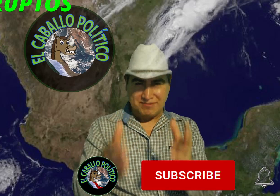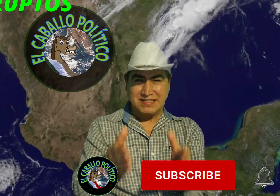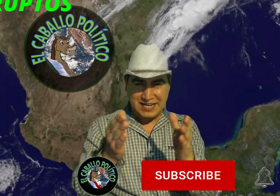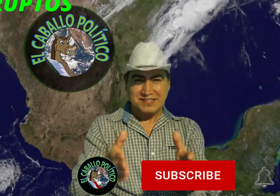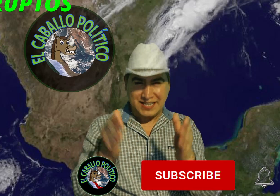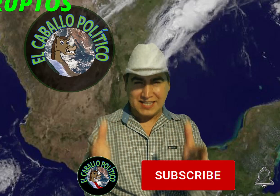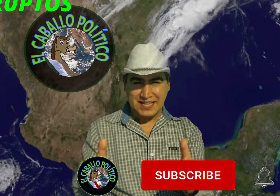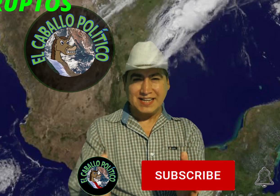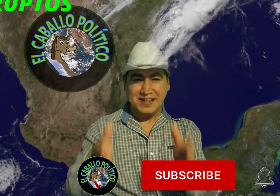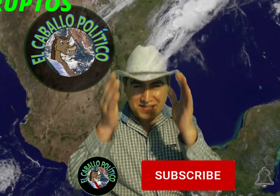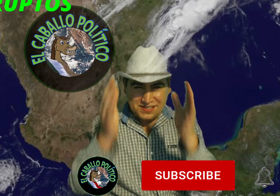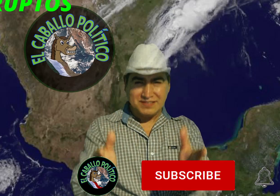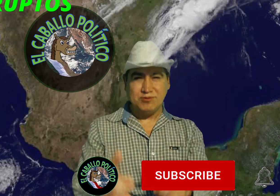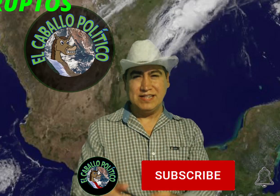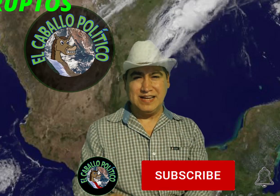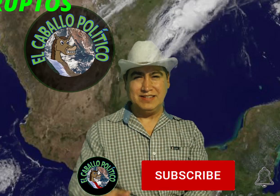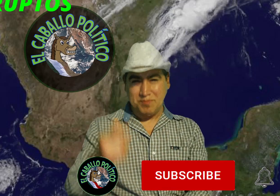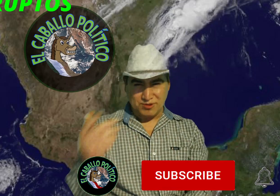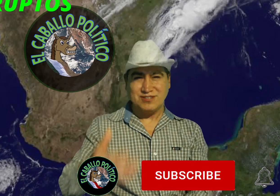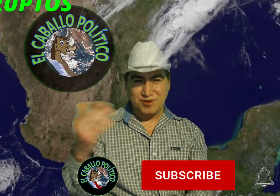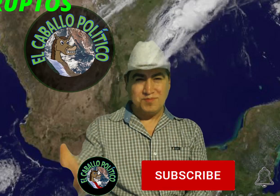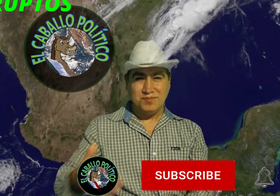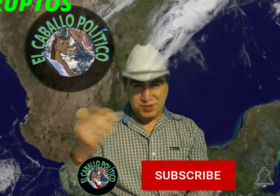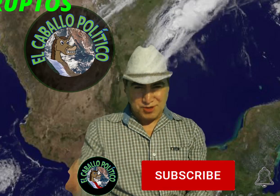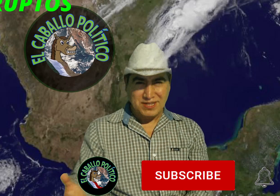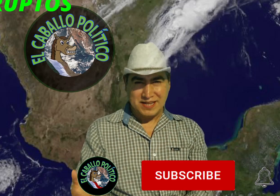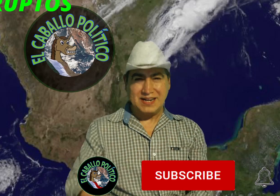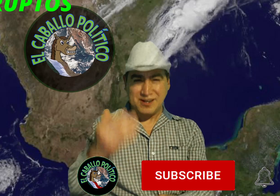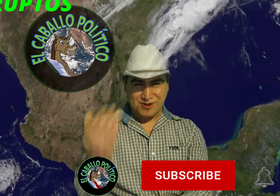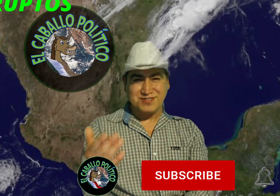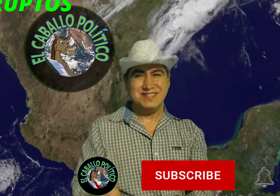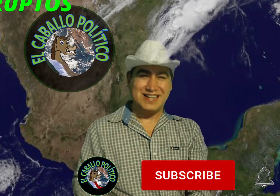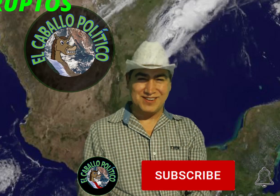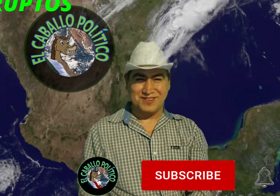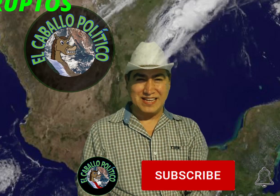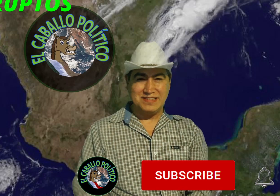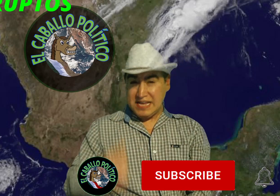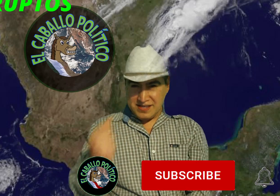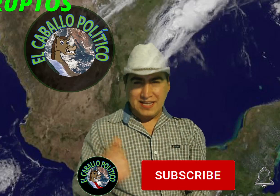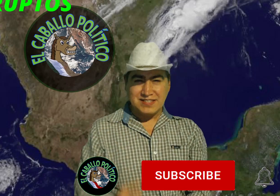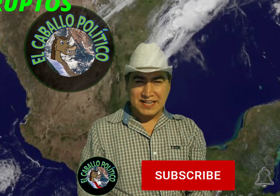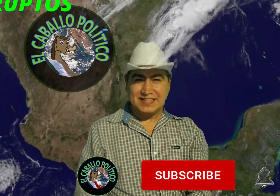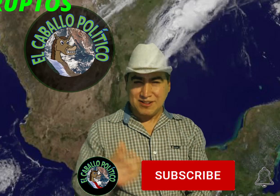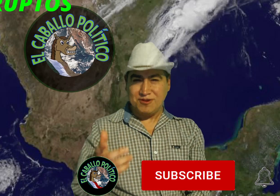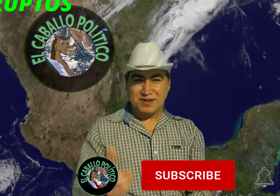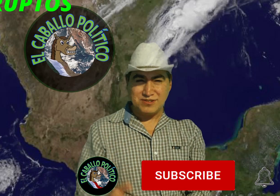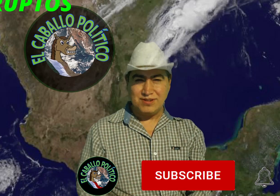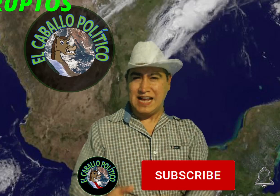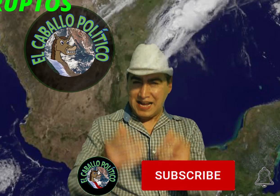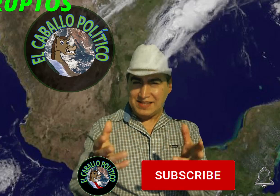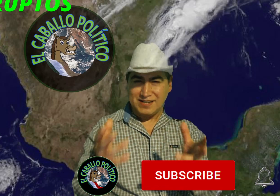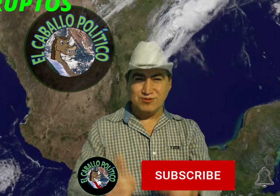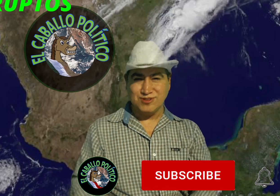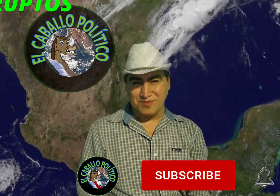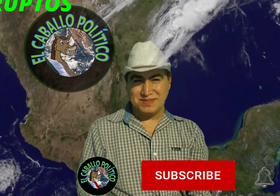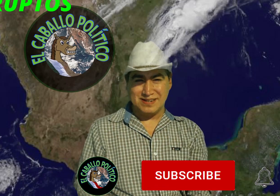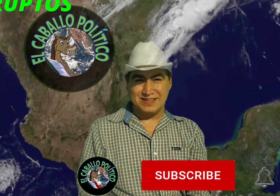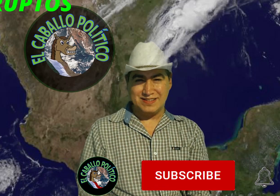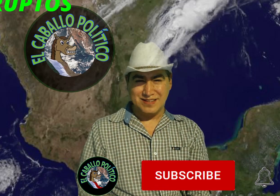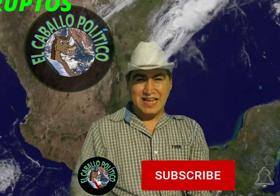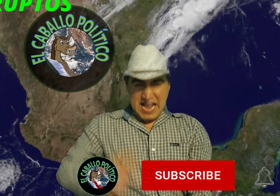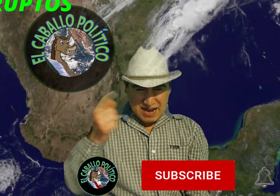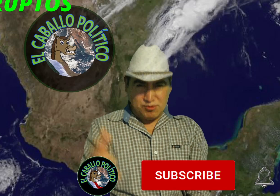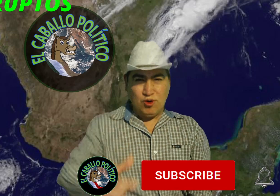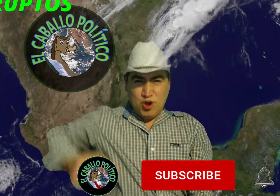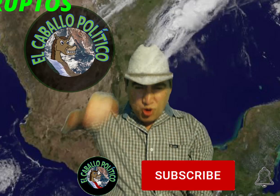a través de la secretaria de Seguridad y Protección Ciudadana, Rosa Isela Rodríguez, y el secretario de Gobernación, Adán Augusto López